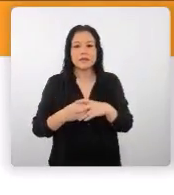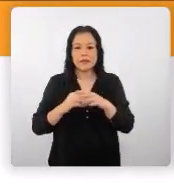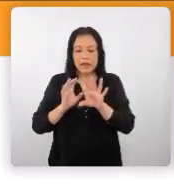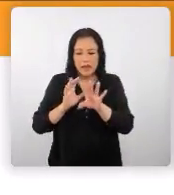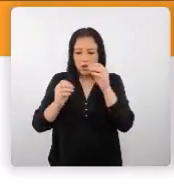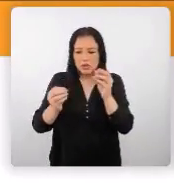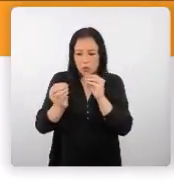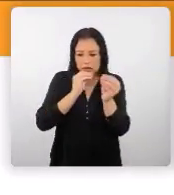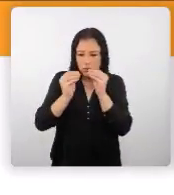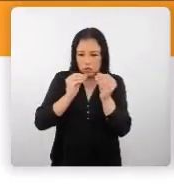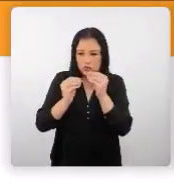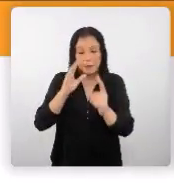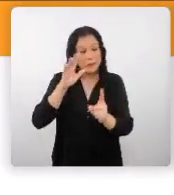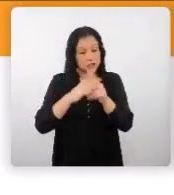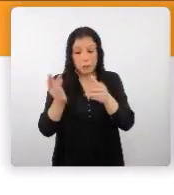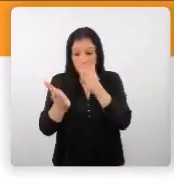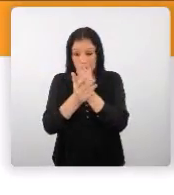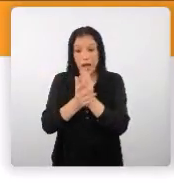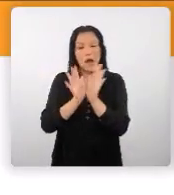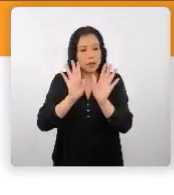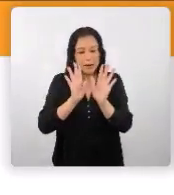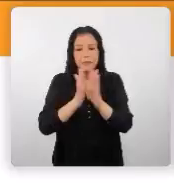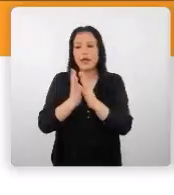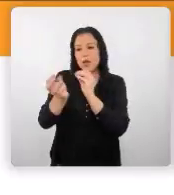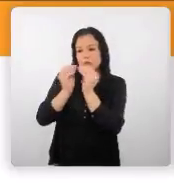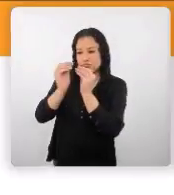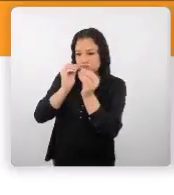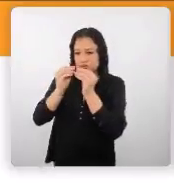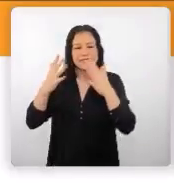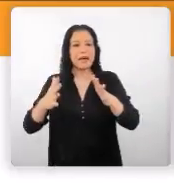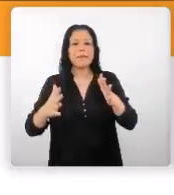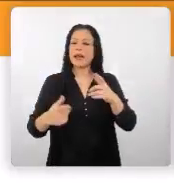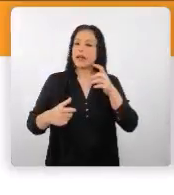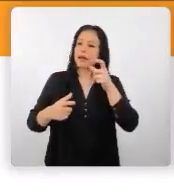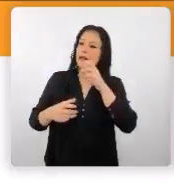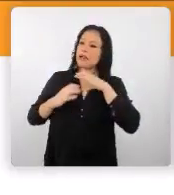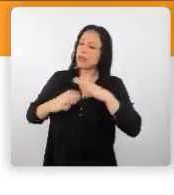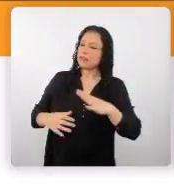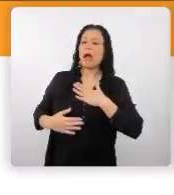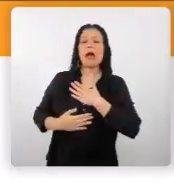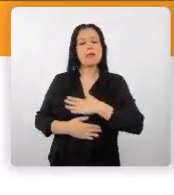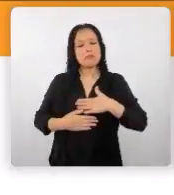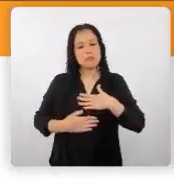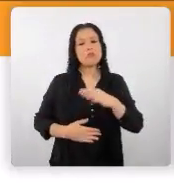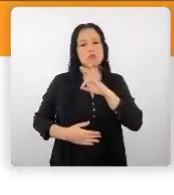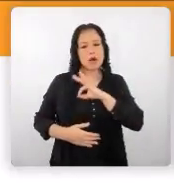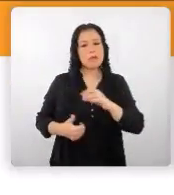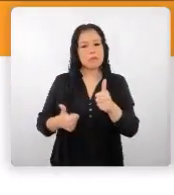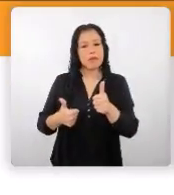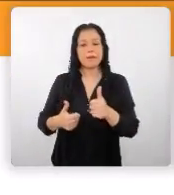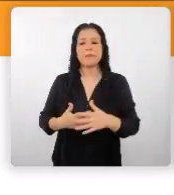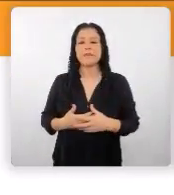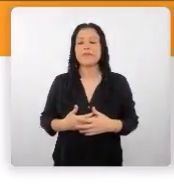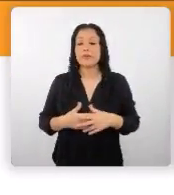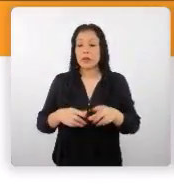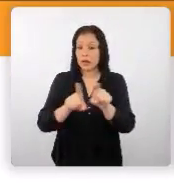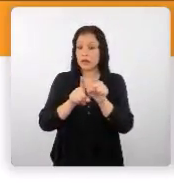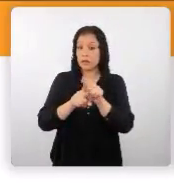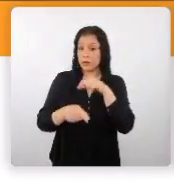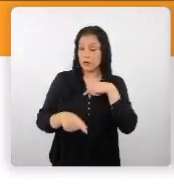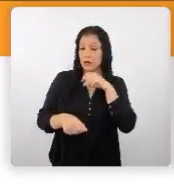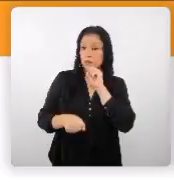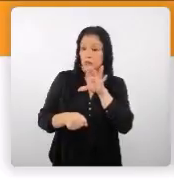encontrar una solución al problema que satisfaga tanto al cliente como al pasajero, ¿no? Y tal como ya lo